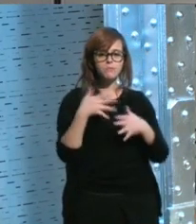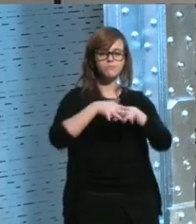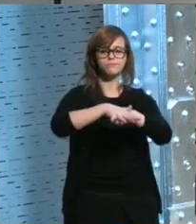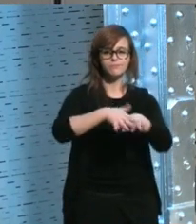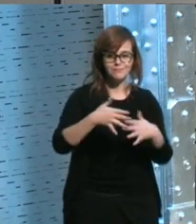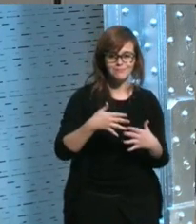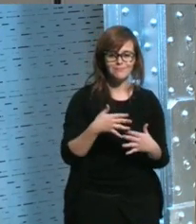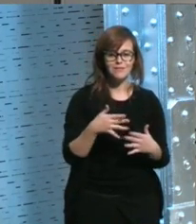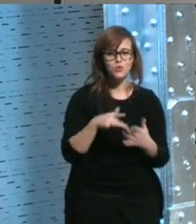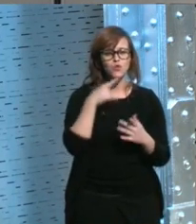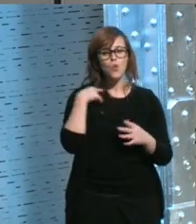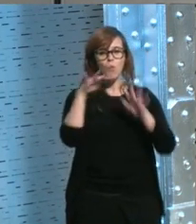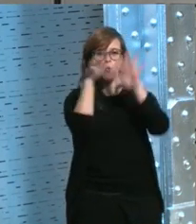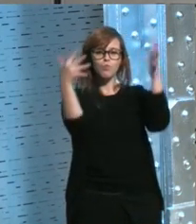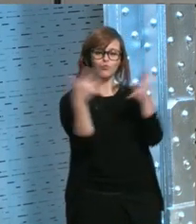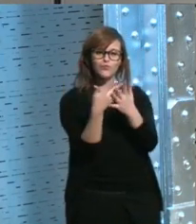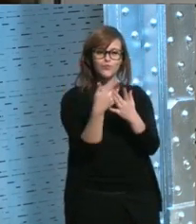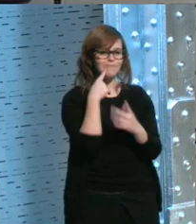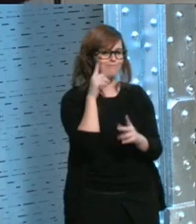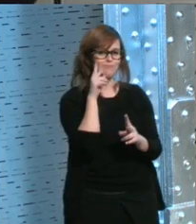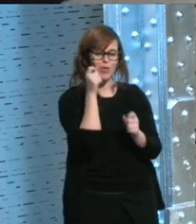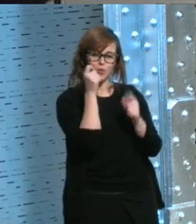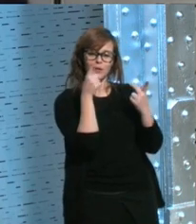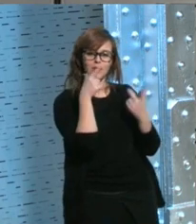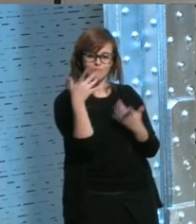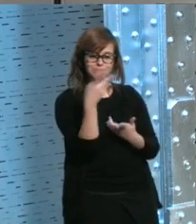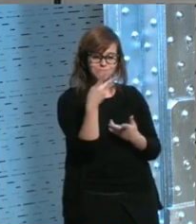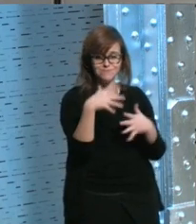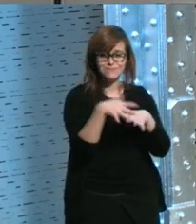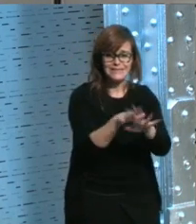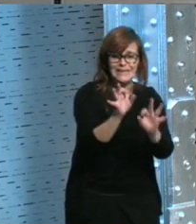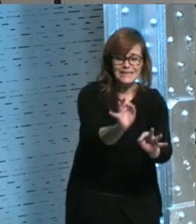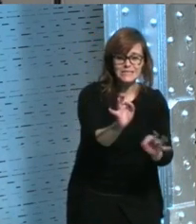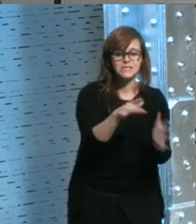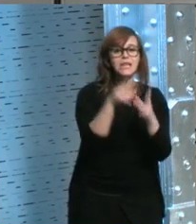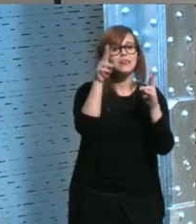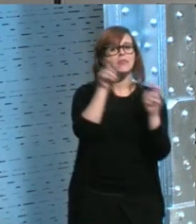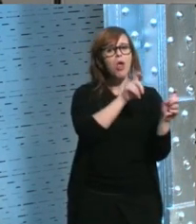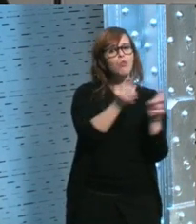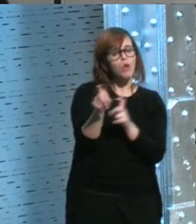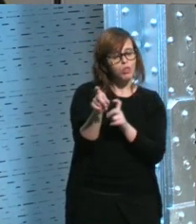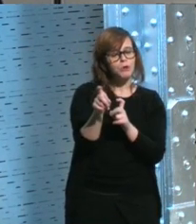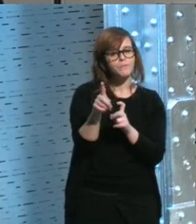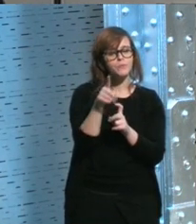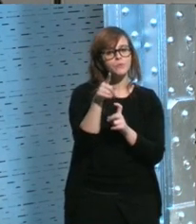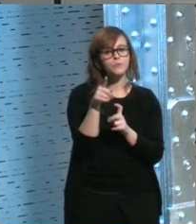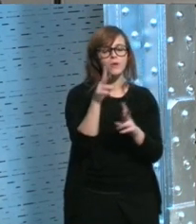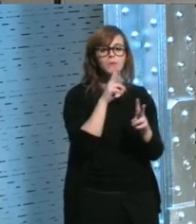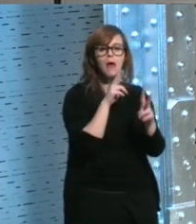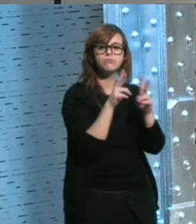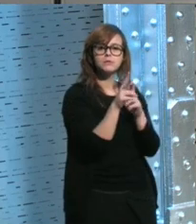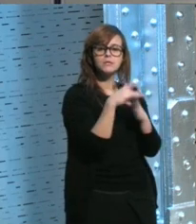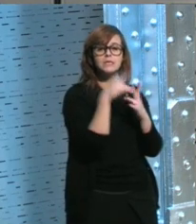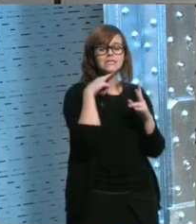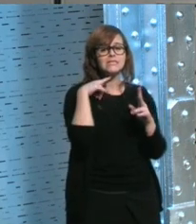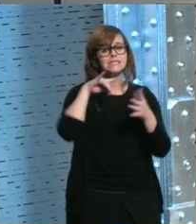que están más cercanos los unos a los otros. Para terminar sobre la educación, yo pienso que ninguno de los sistemas